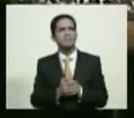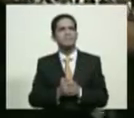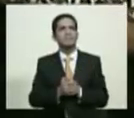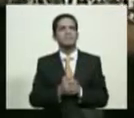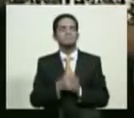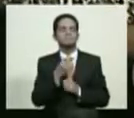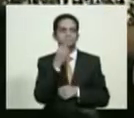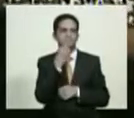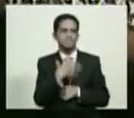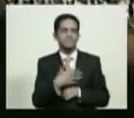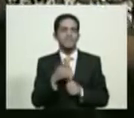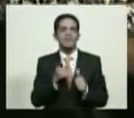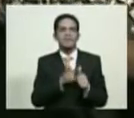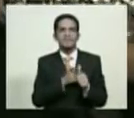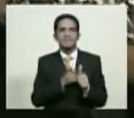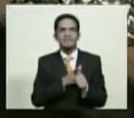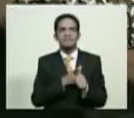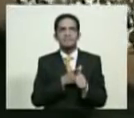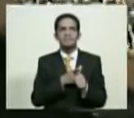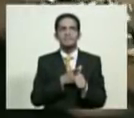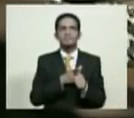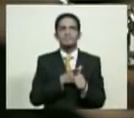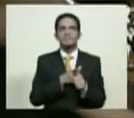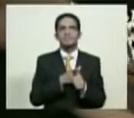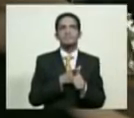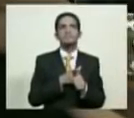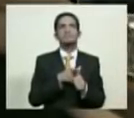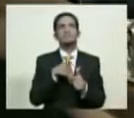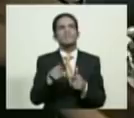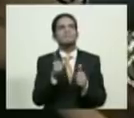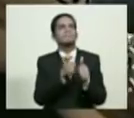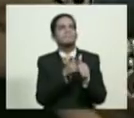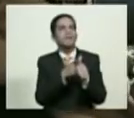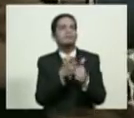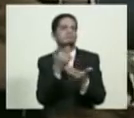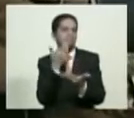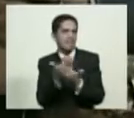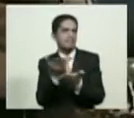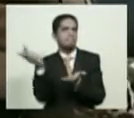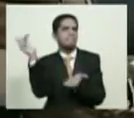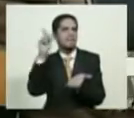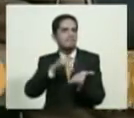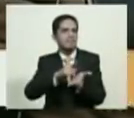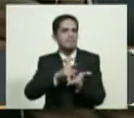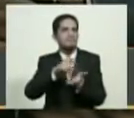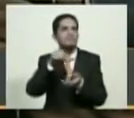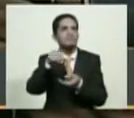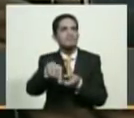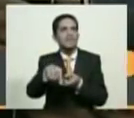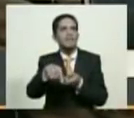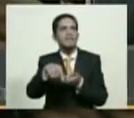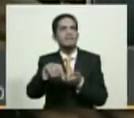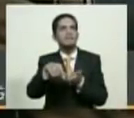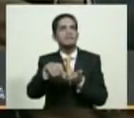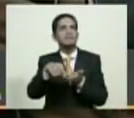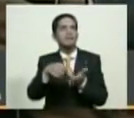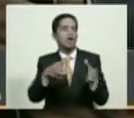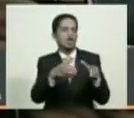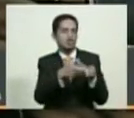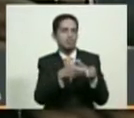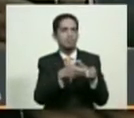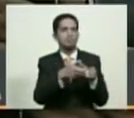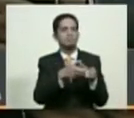hoy en un gran debate le pudimos contar con la participación de sectores, tanto del sector,